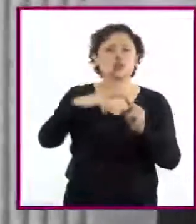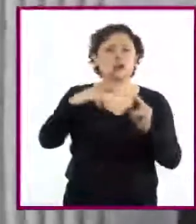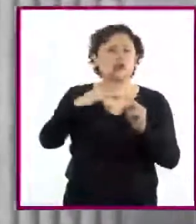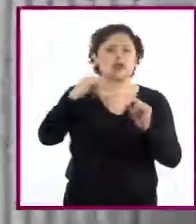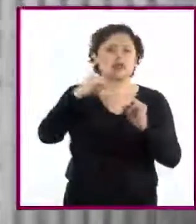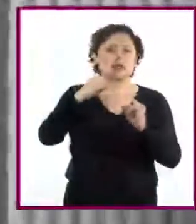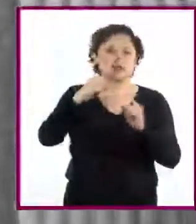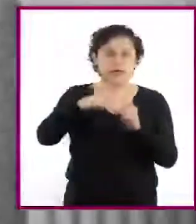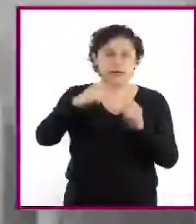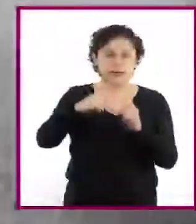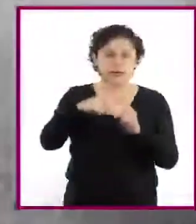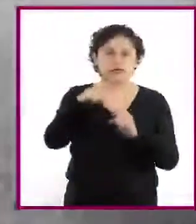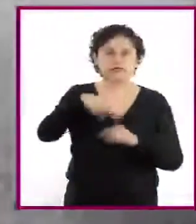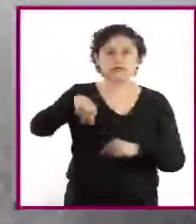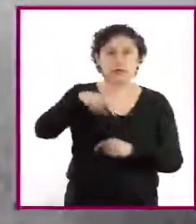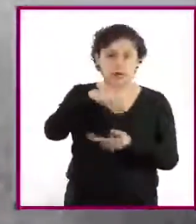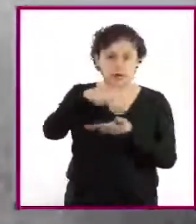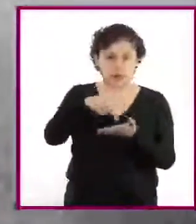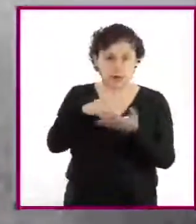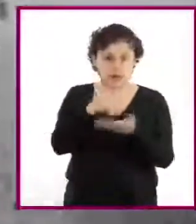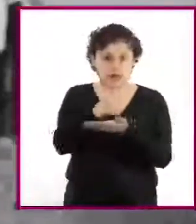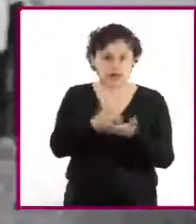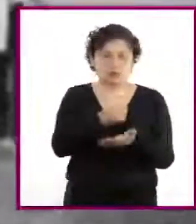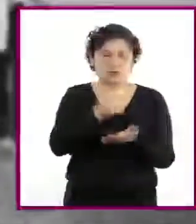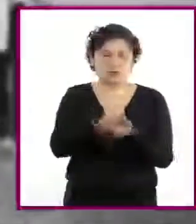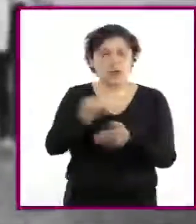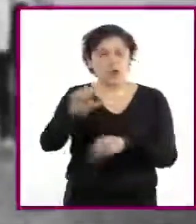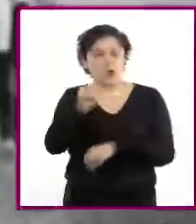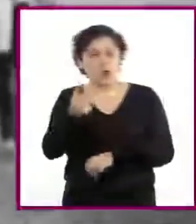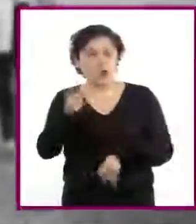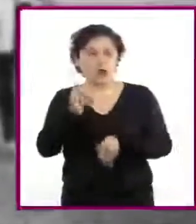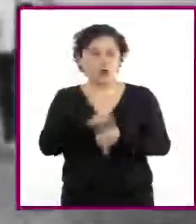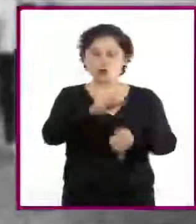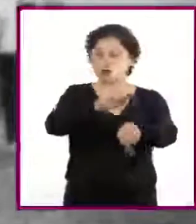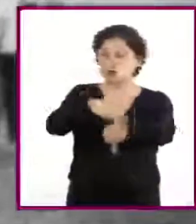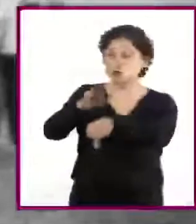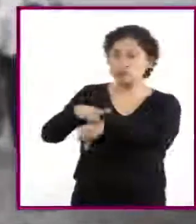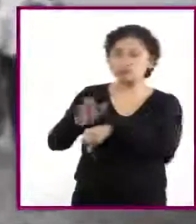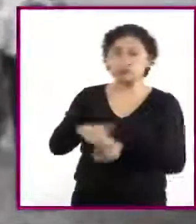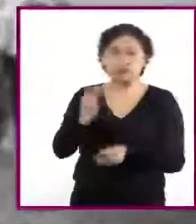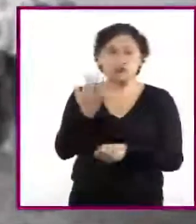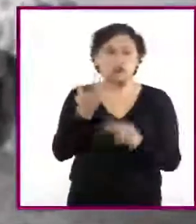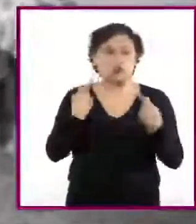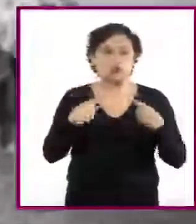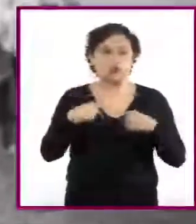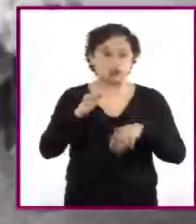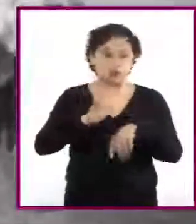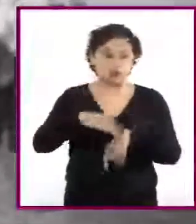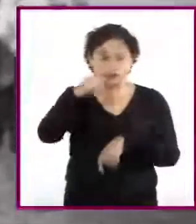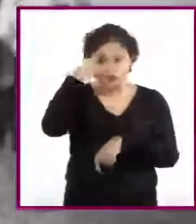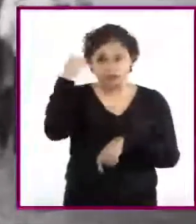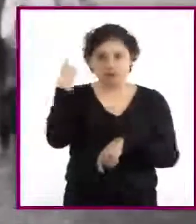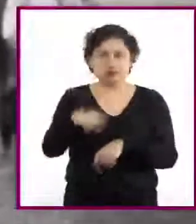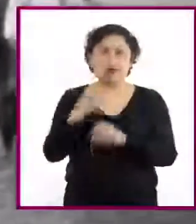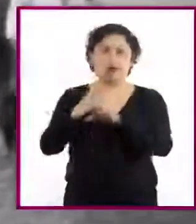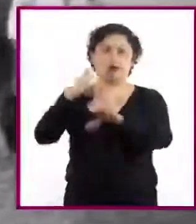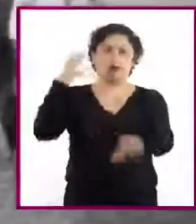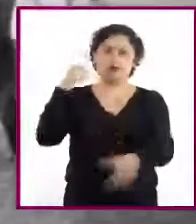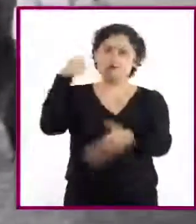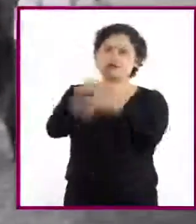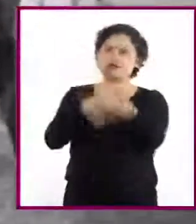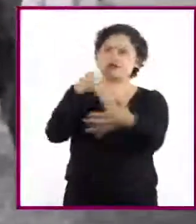convocó en los días siguientes, junto con otros 50 activistas, a un boicot a la línea de camiones de la